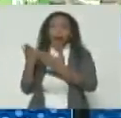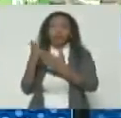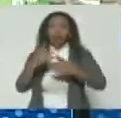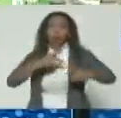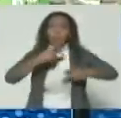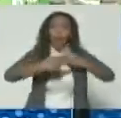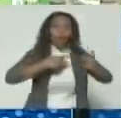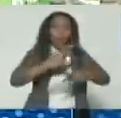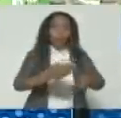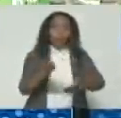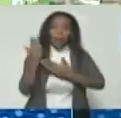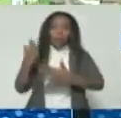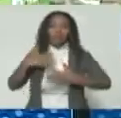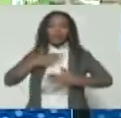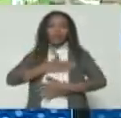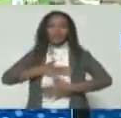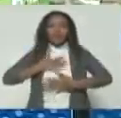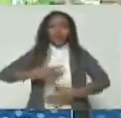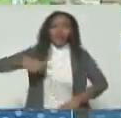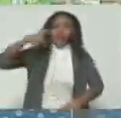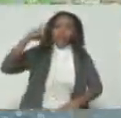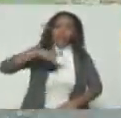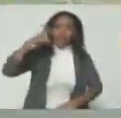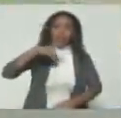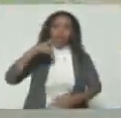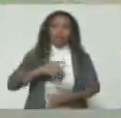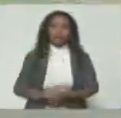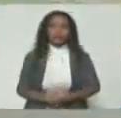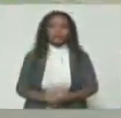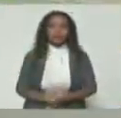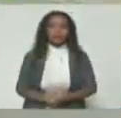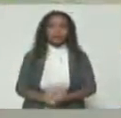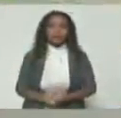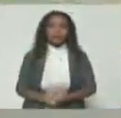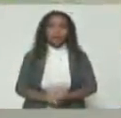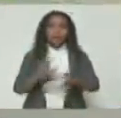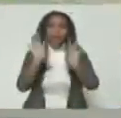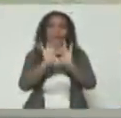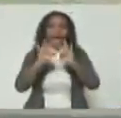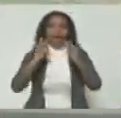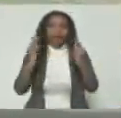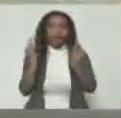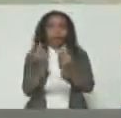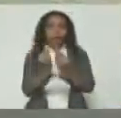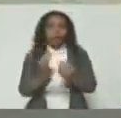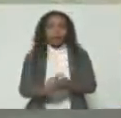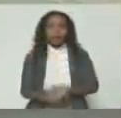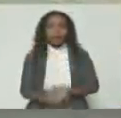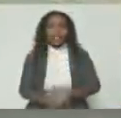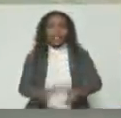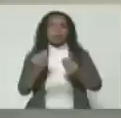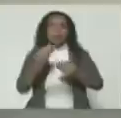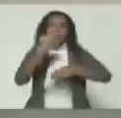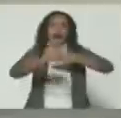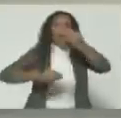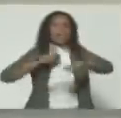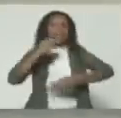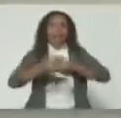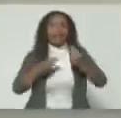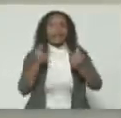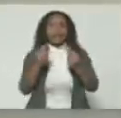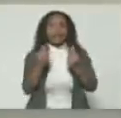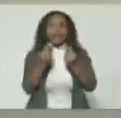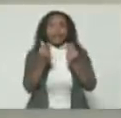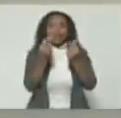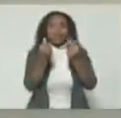producir, para satisfacer las necesidades de la familia y para generar riqueza,